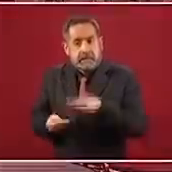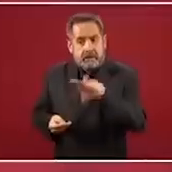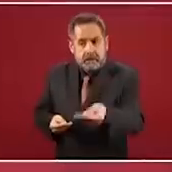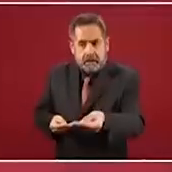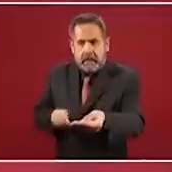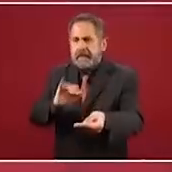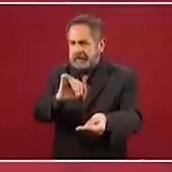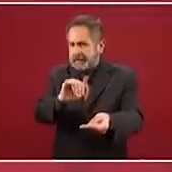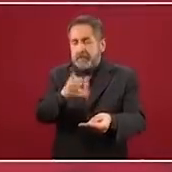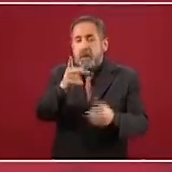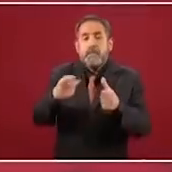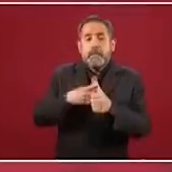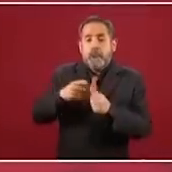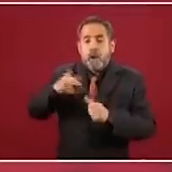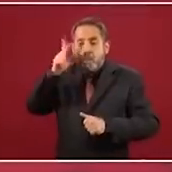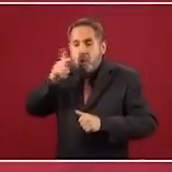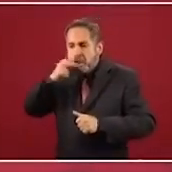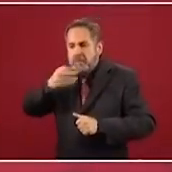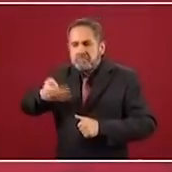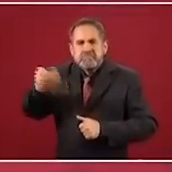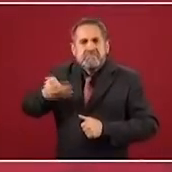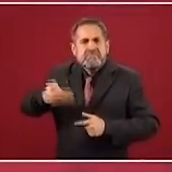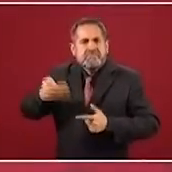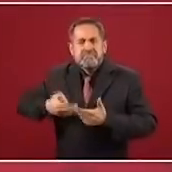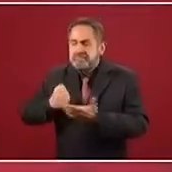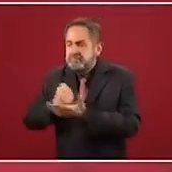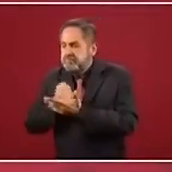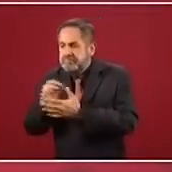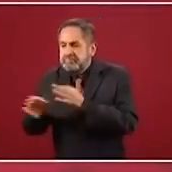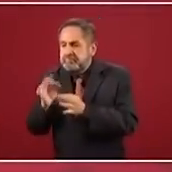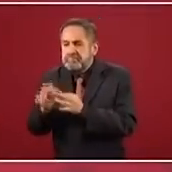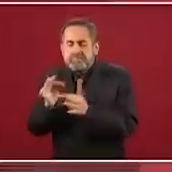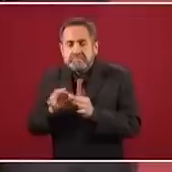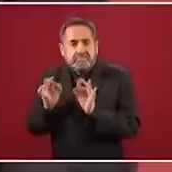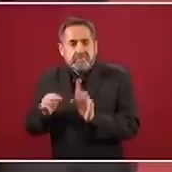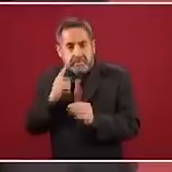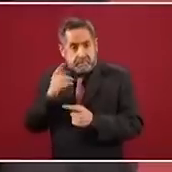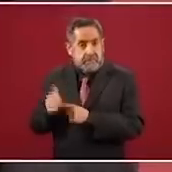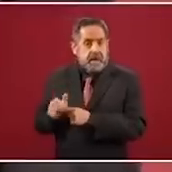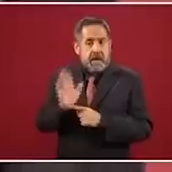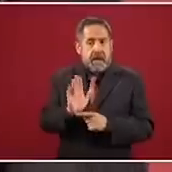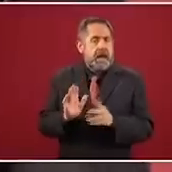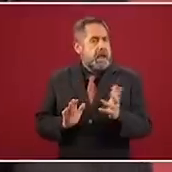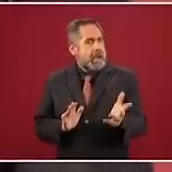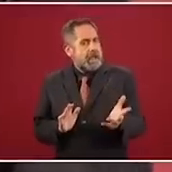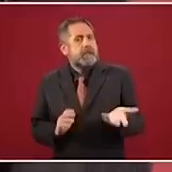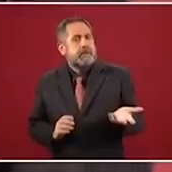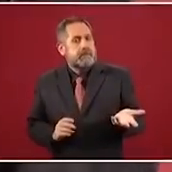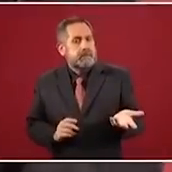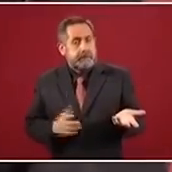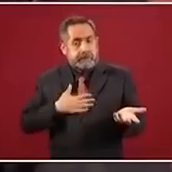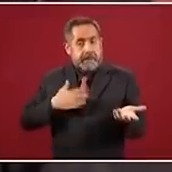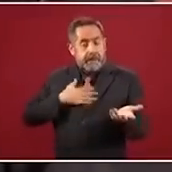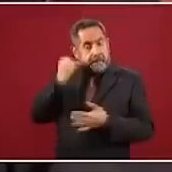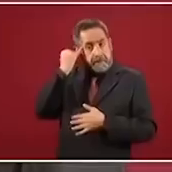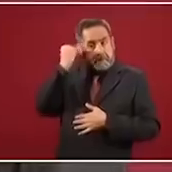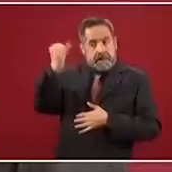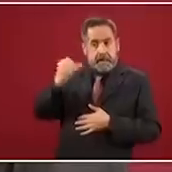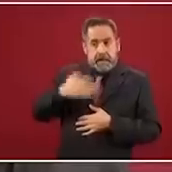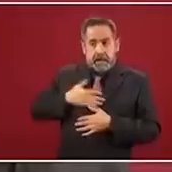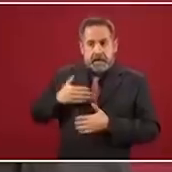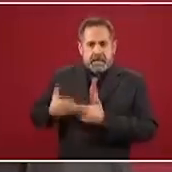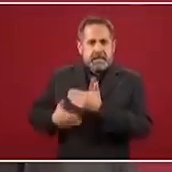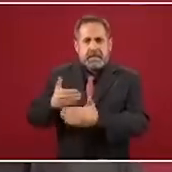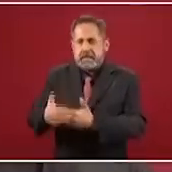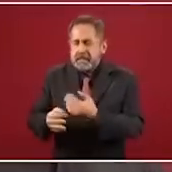acreditarlo, porque esa es mi idea de que avancemos.